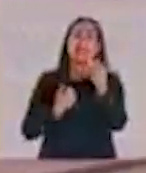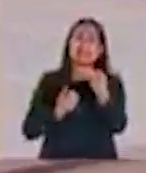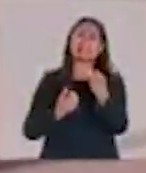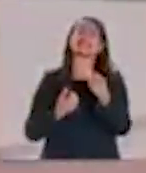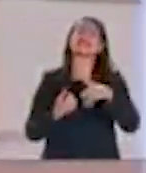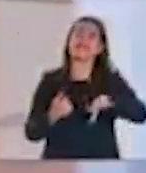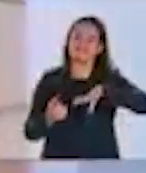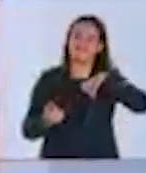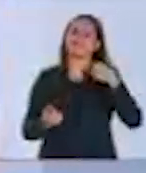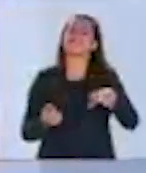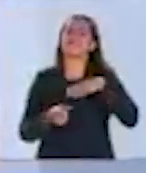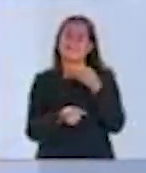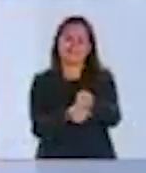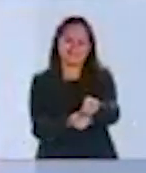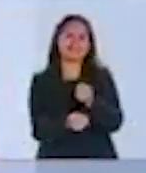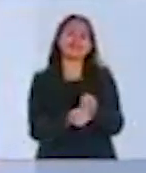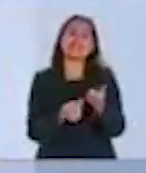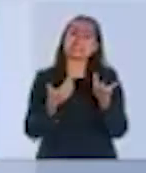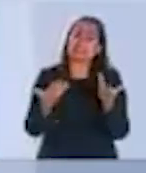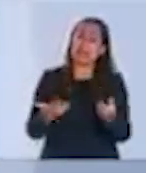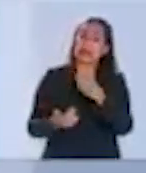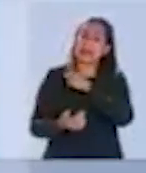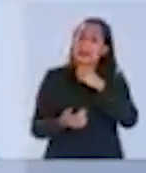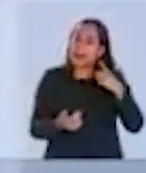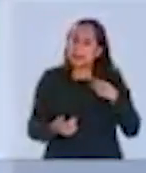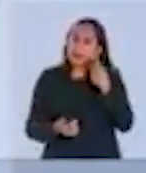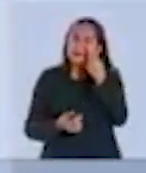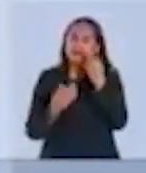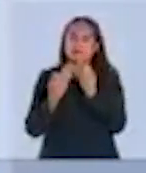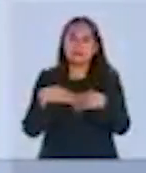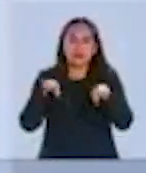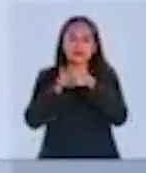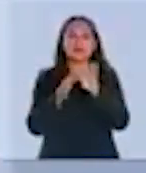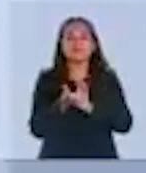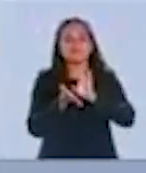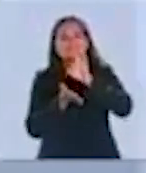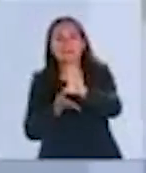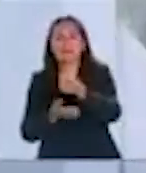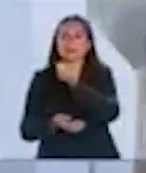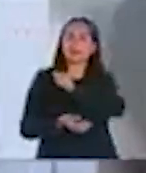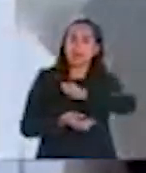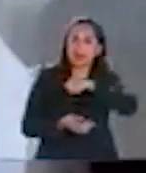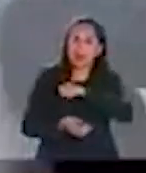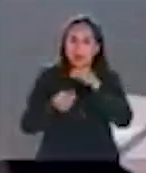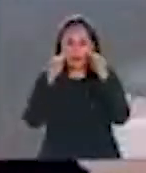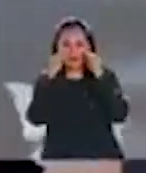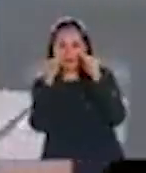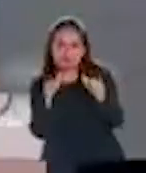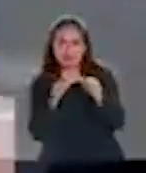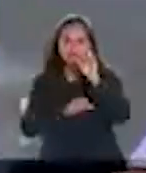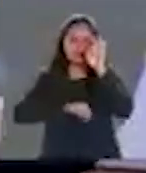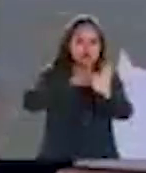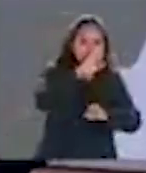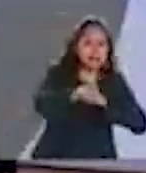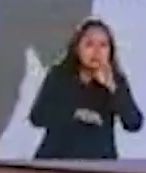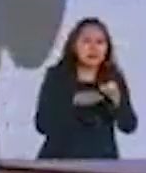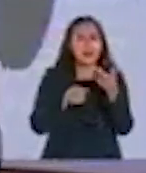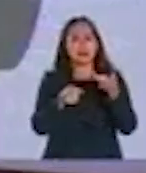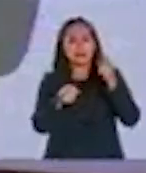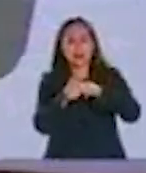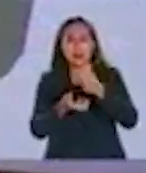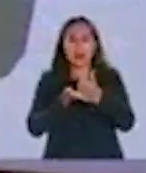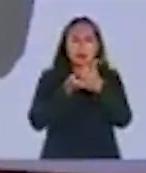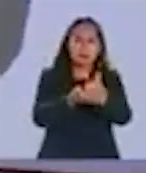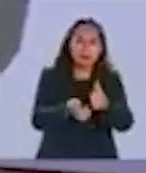refiere el yo tenemos que invertir primero en salud tenemos que atenderlos a los migrantes de los principales retos que